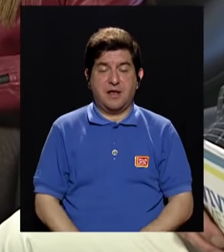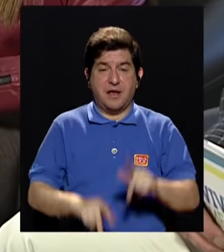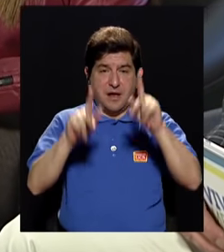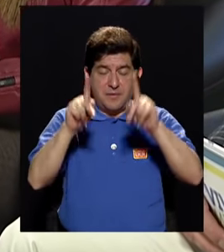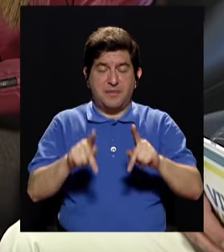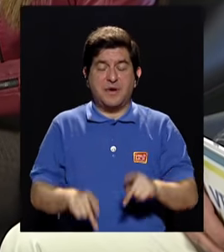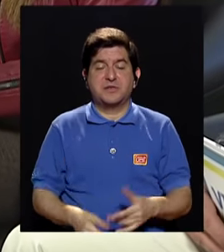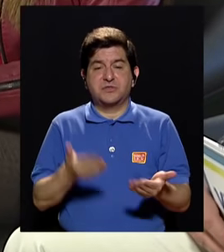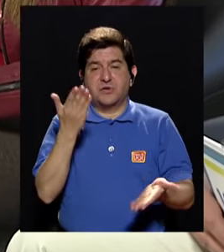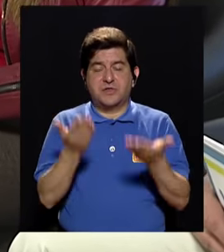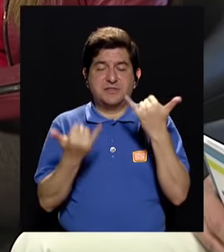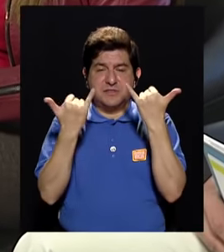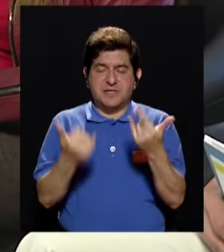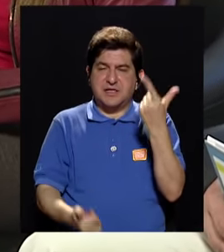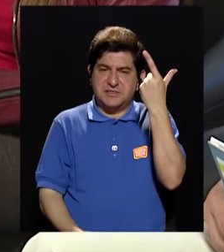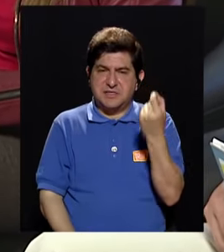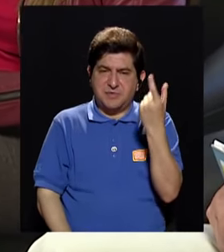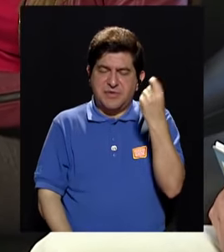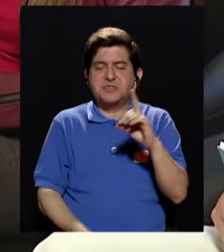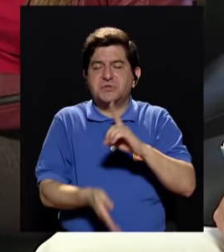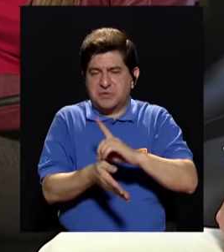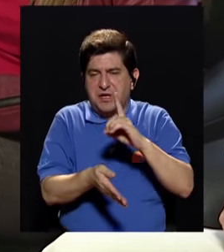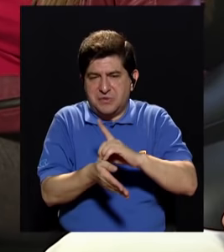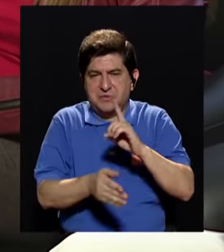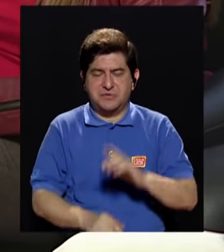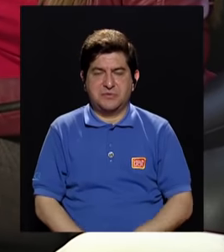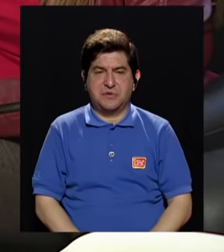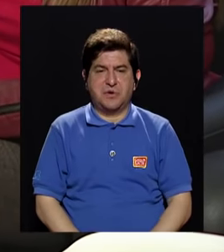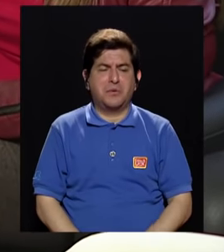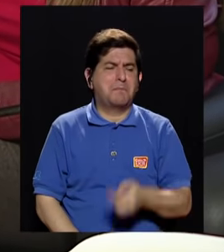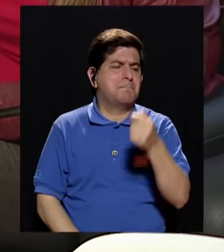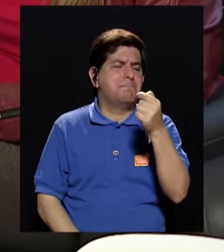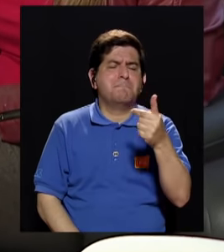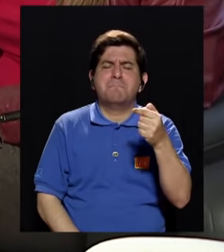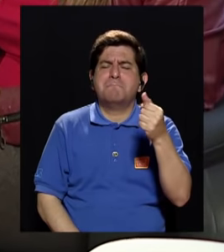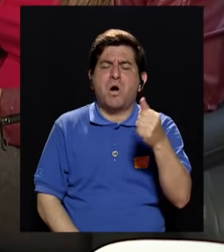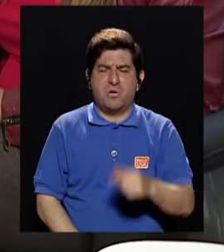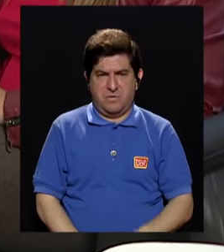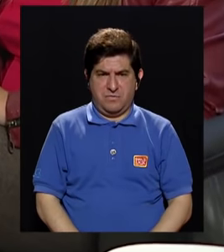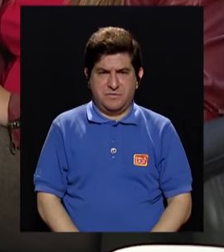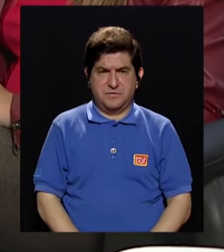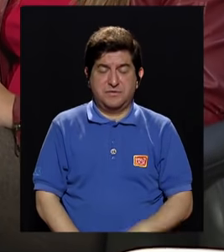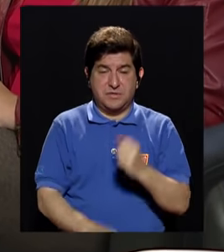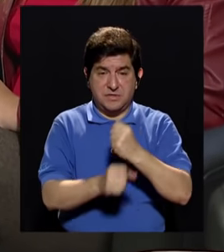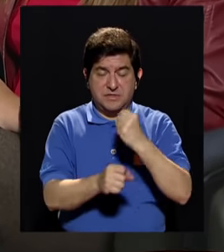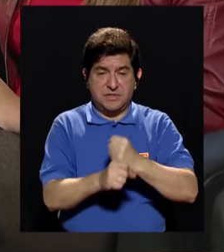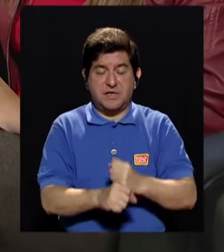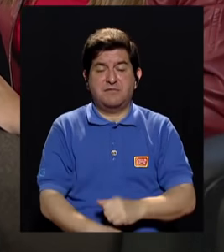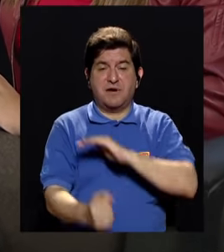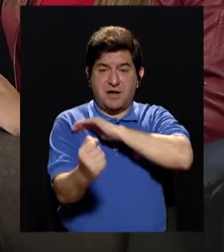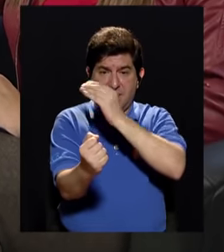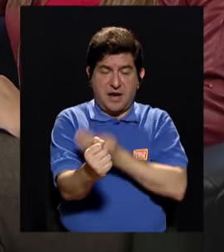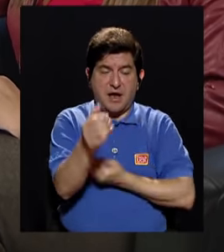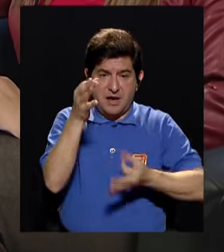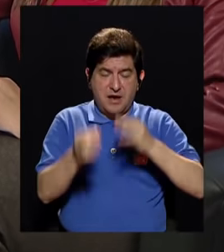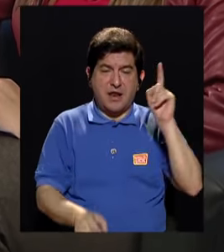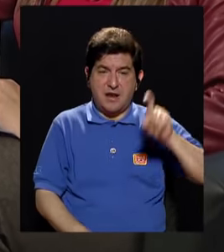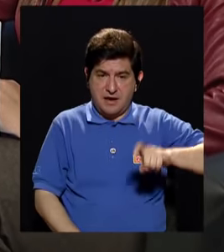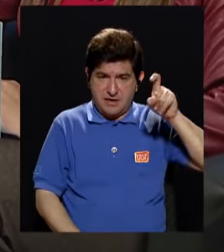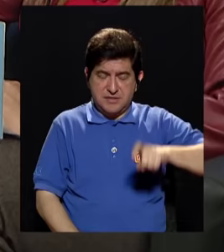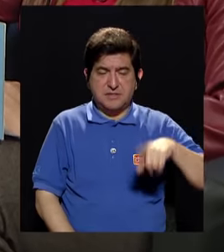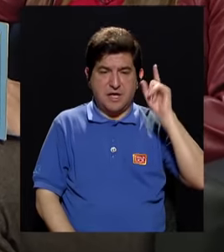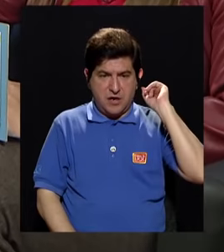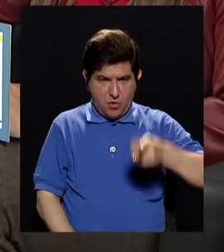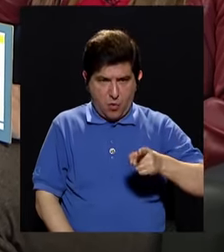son las personas pensionadas médicos mencionados Pero son muy pocos en realidad pu si trabajan el poder judicial requiere una orden de una autoridad